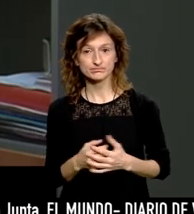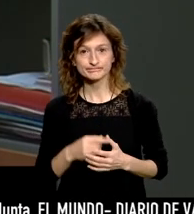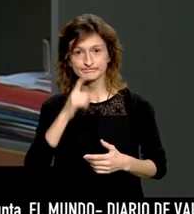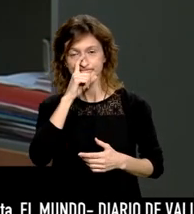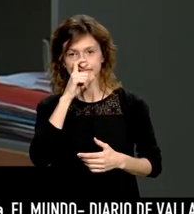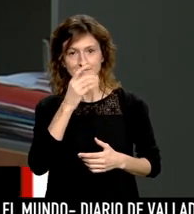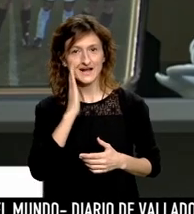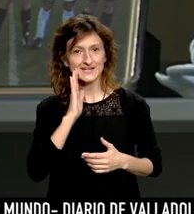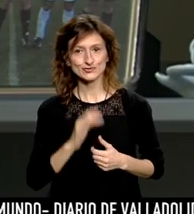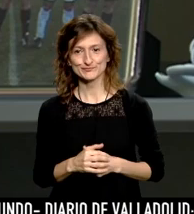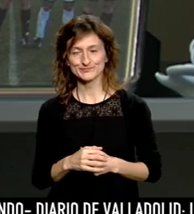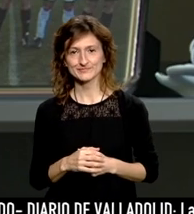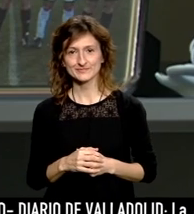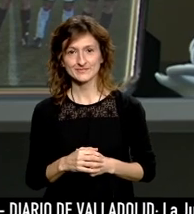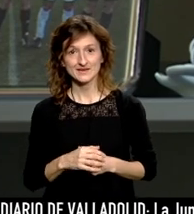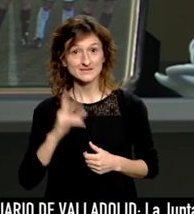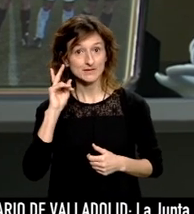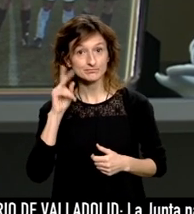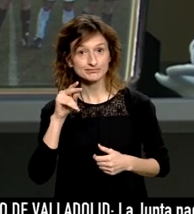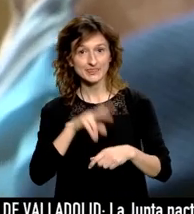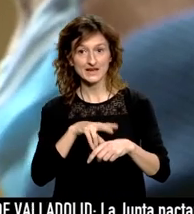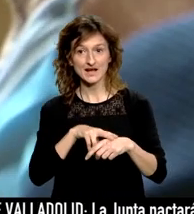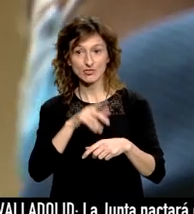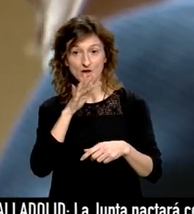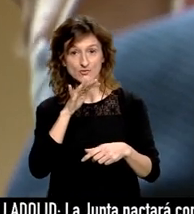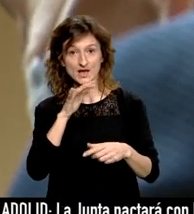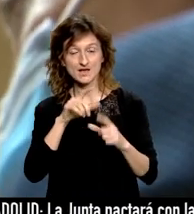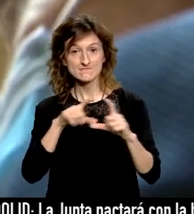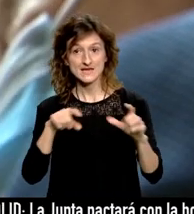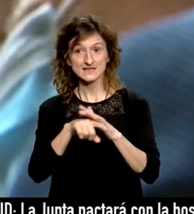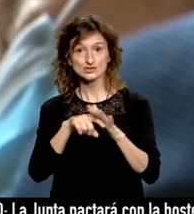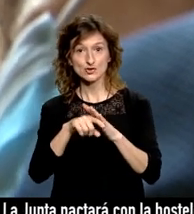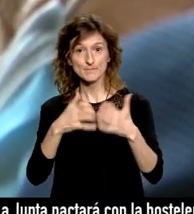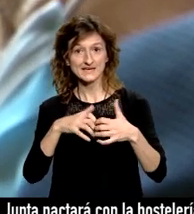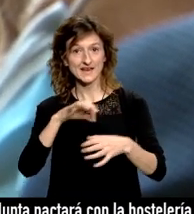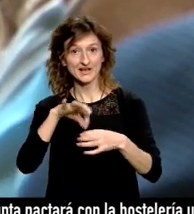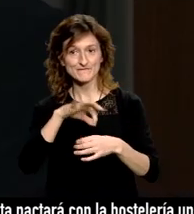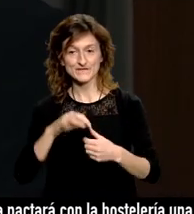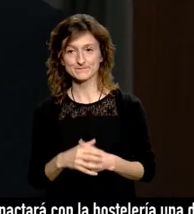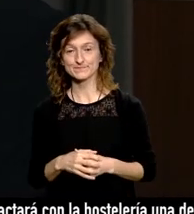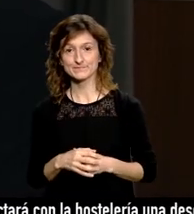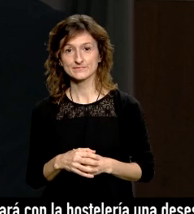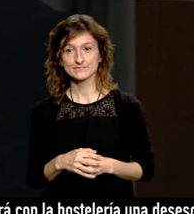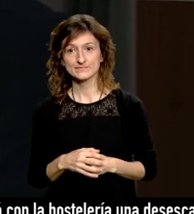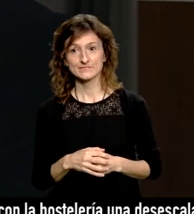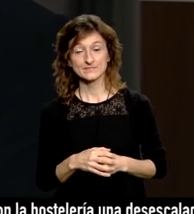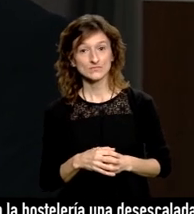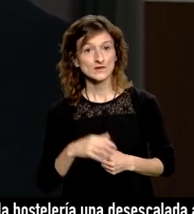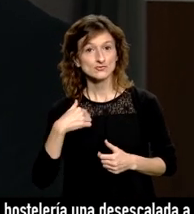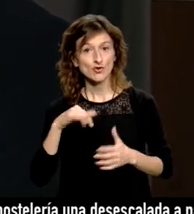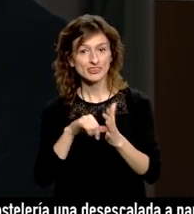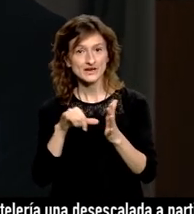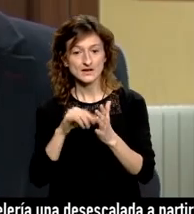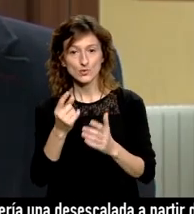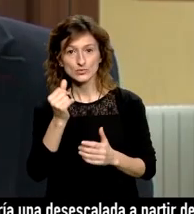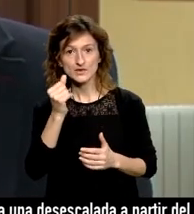lo recuerdas con mucho cariño. Tras retirarse fue delegado arbitral y ahora gestiona una empresa de máquinas de café. Al lado de mi oficina había una máquina de café.